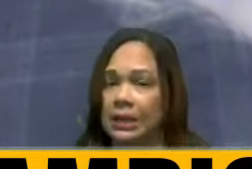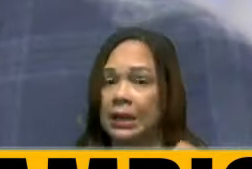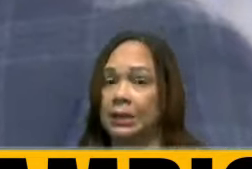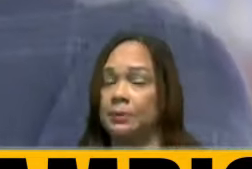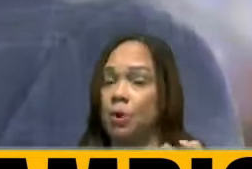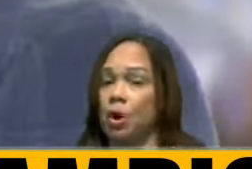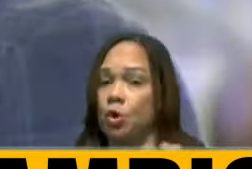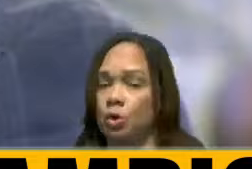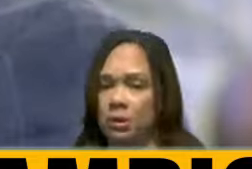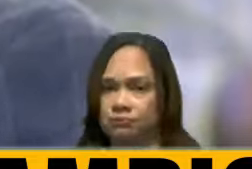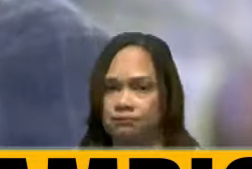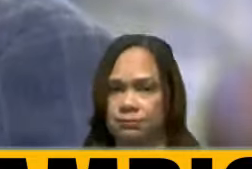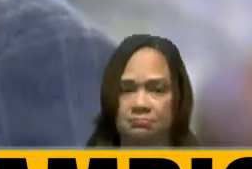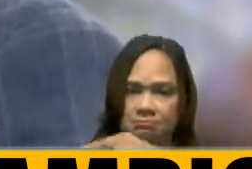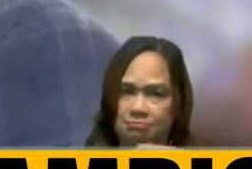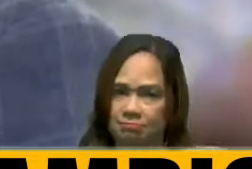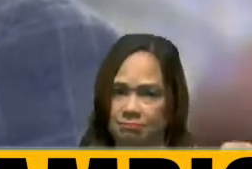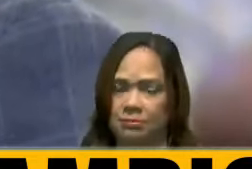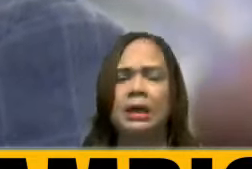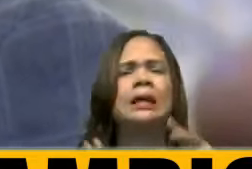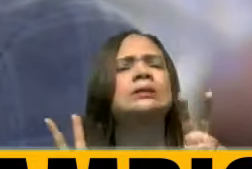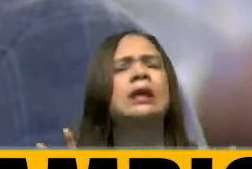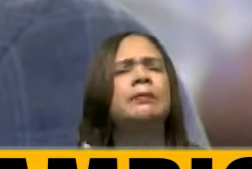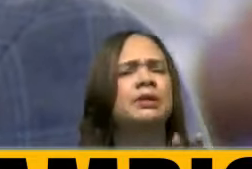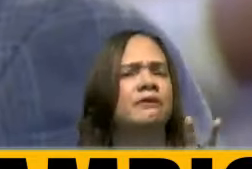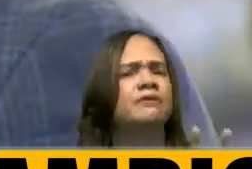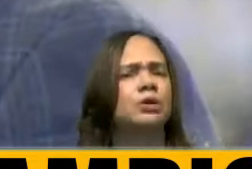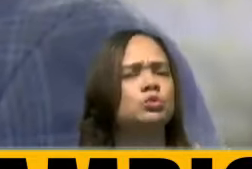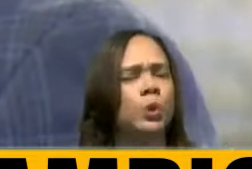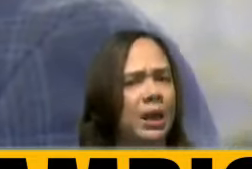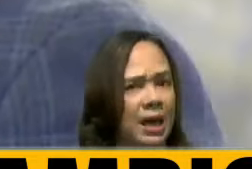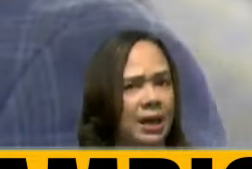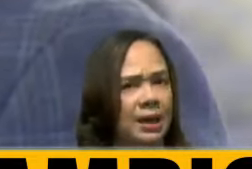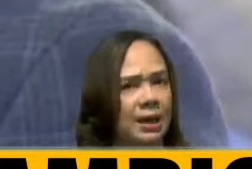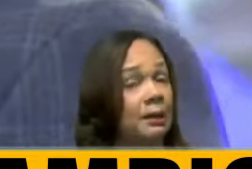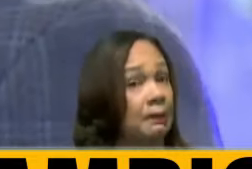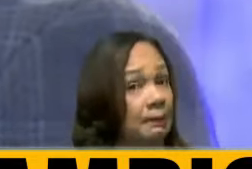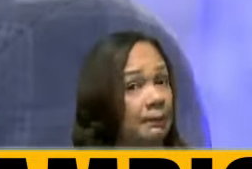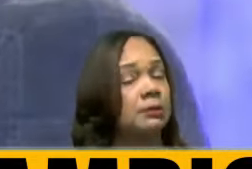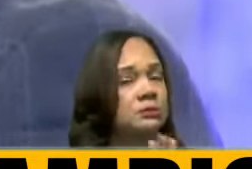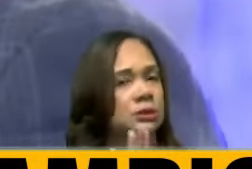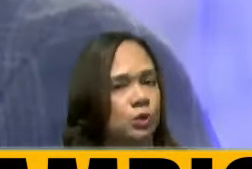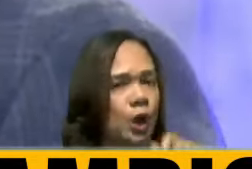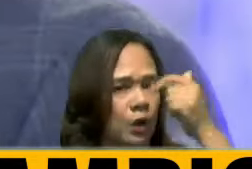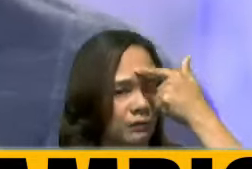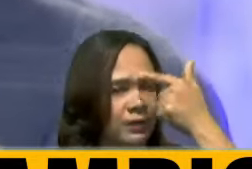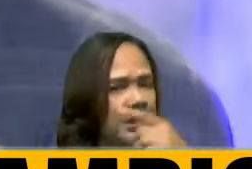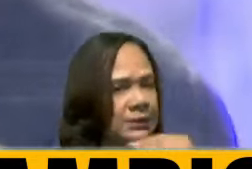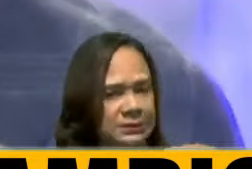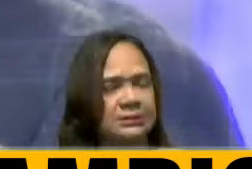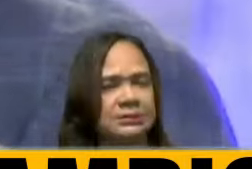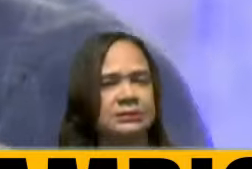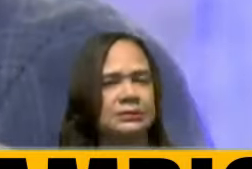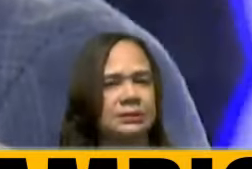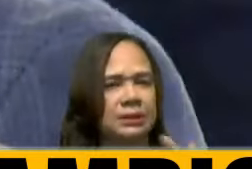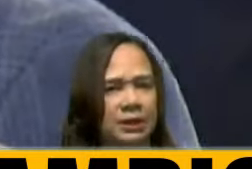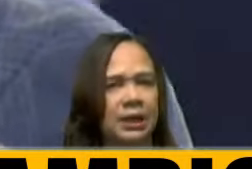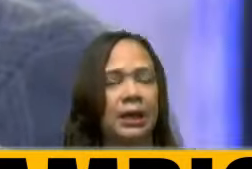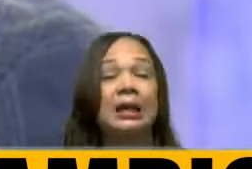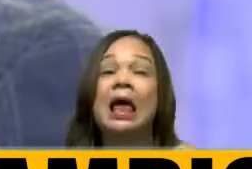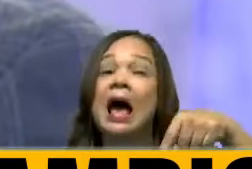económico el tema de Venezuela si el estado el gobierno dominicano reconoce la